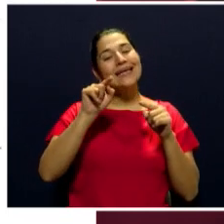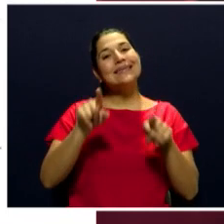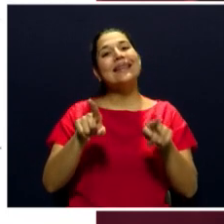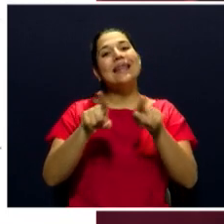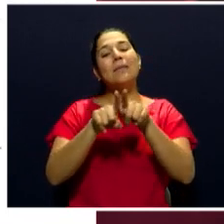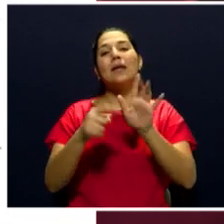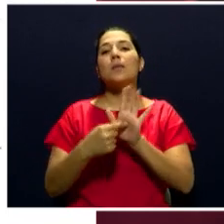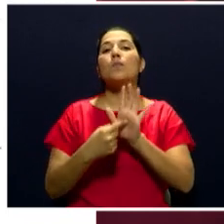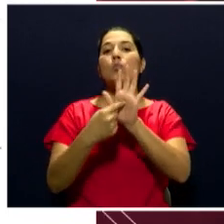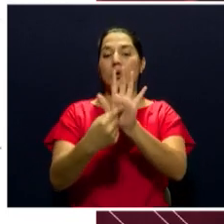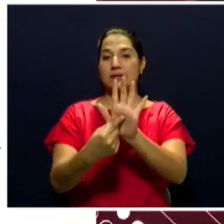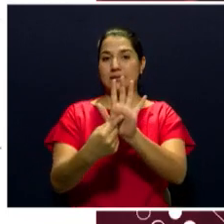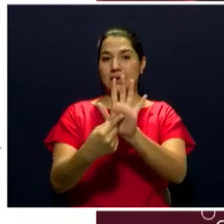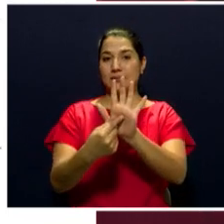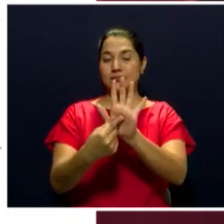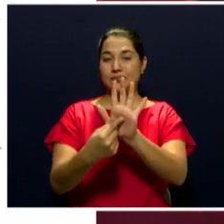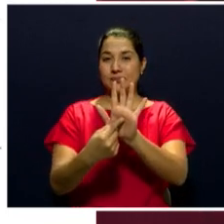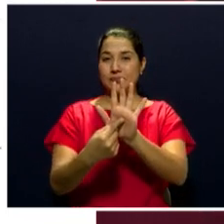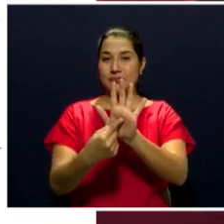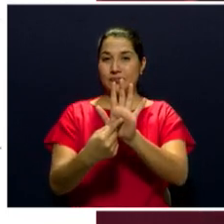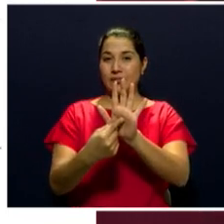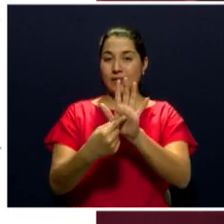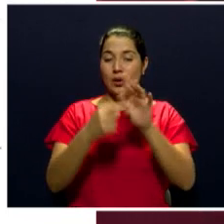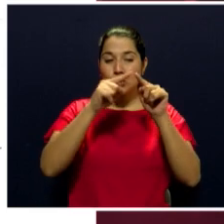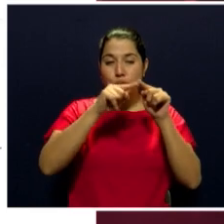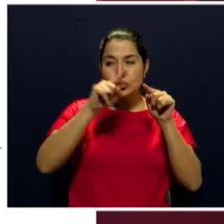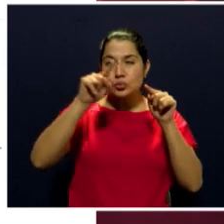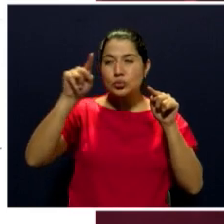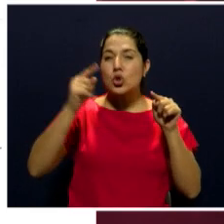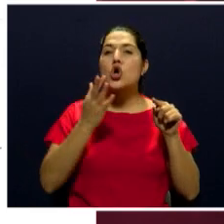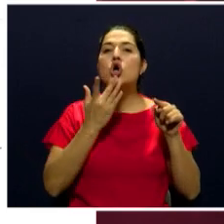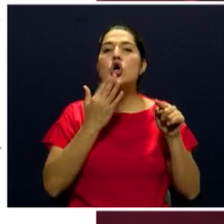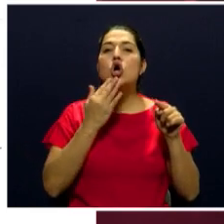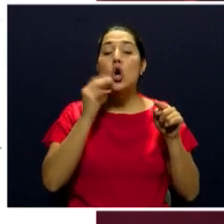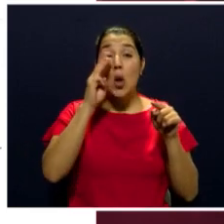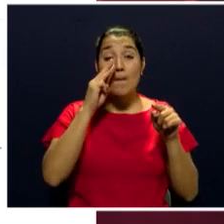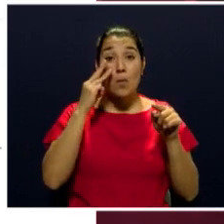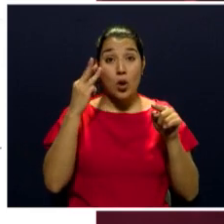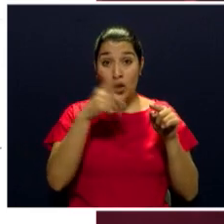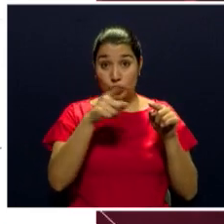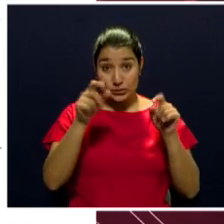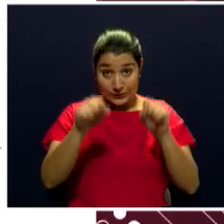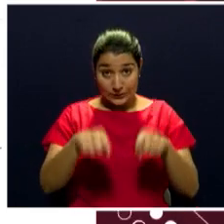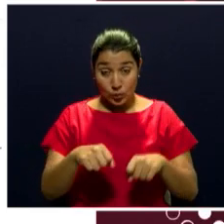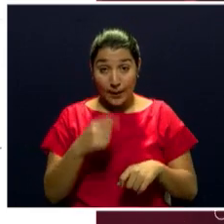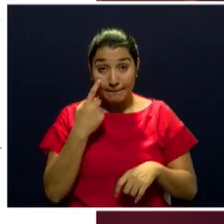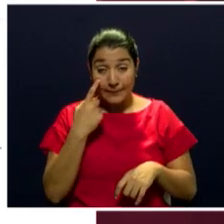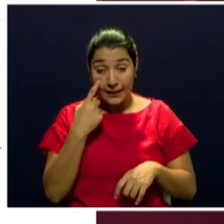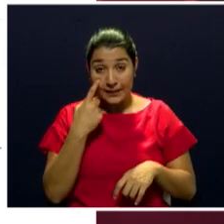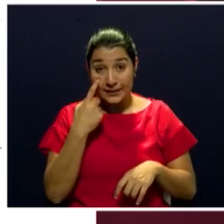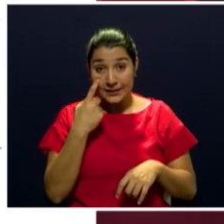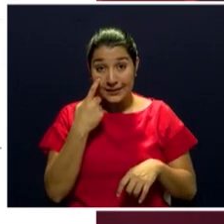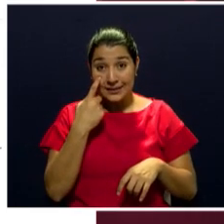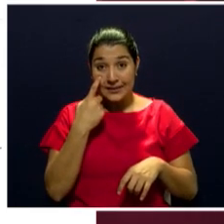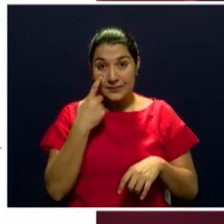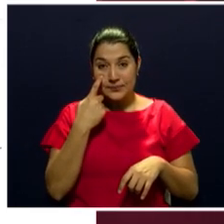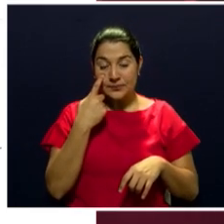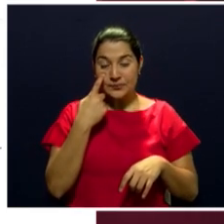refleja una línea morada, como ustedes la pueden observar. Esta es una